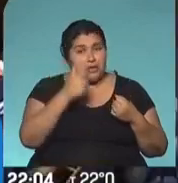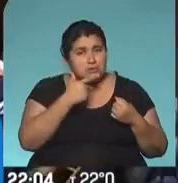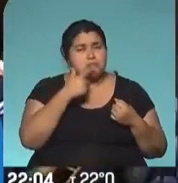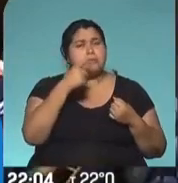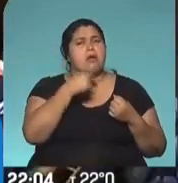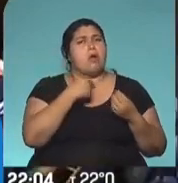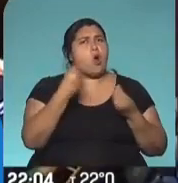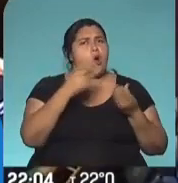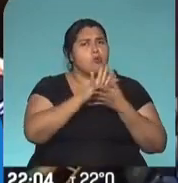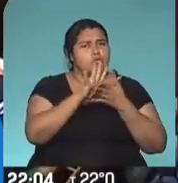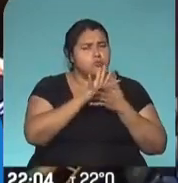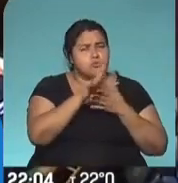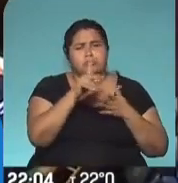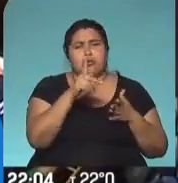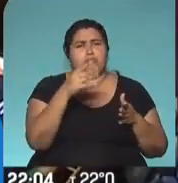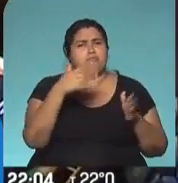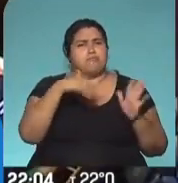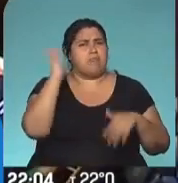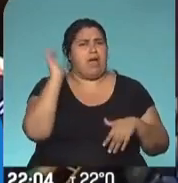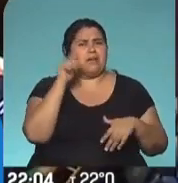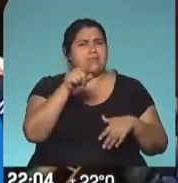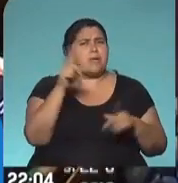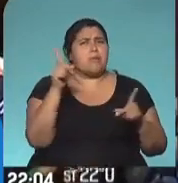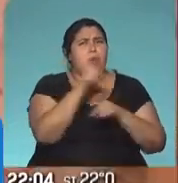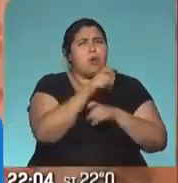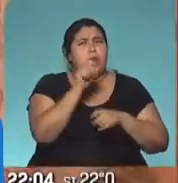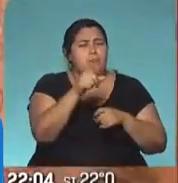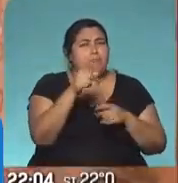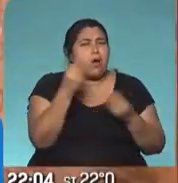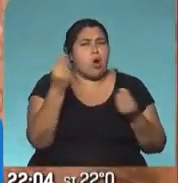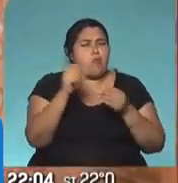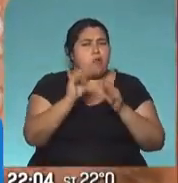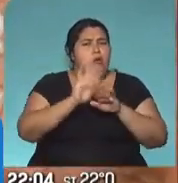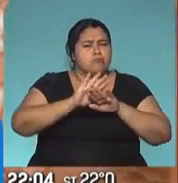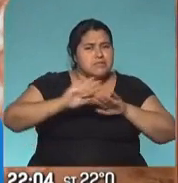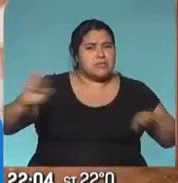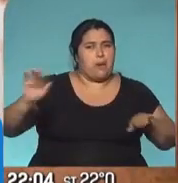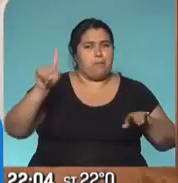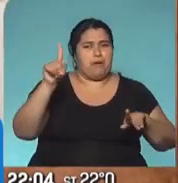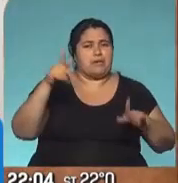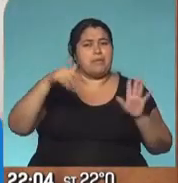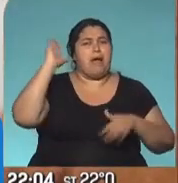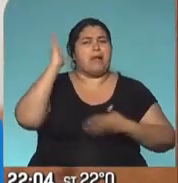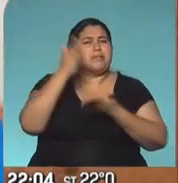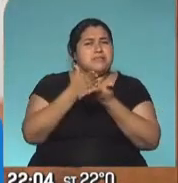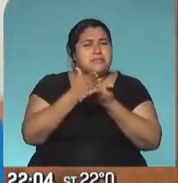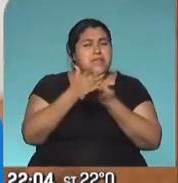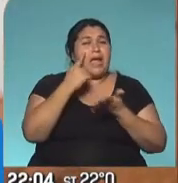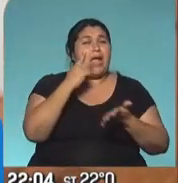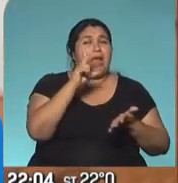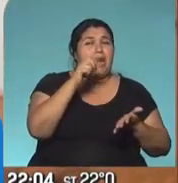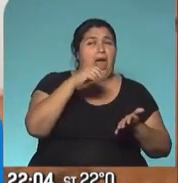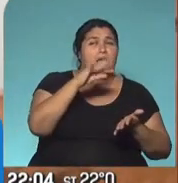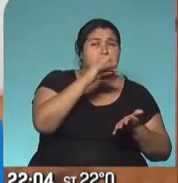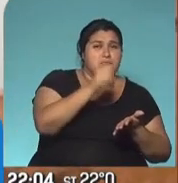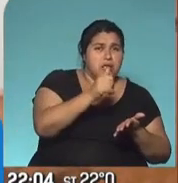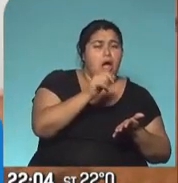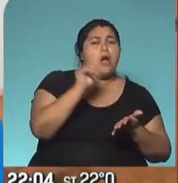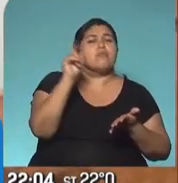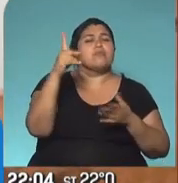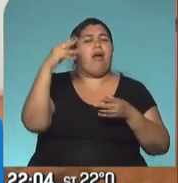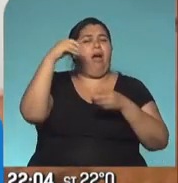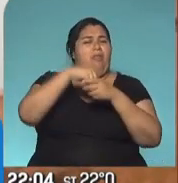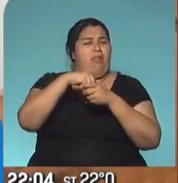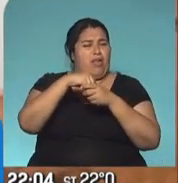los británicos a uno de los principales problemas del divorcio: la cuestión de la frontera entre Irlanda del Norte, parte del Reino Unido, y